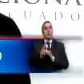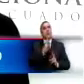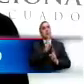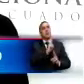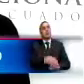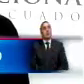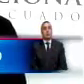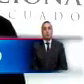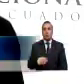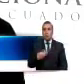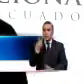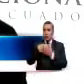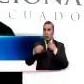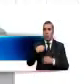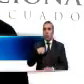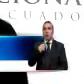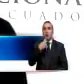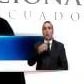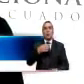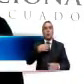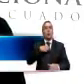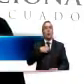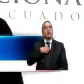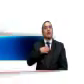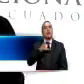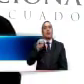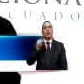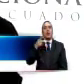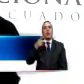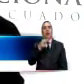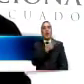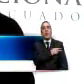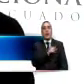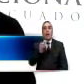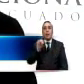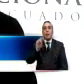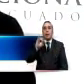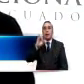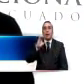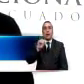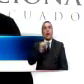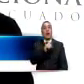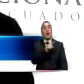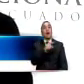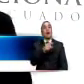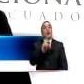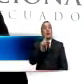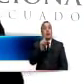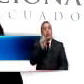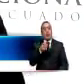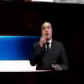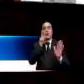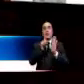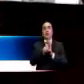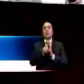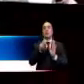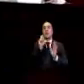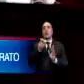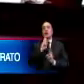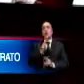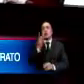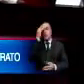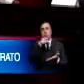mi hijo me dice Capitán América. Es la primera vez que da la cara. Ella es la que tiene que responder al país por las glosas. No se